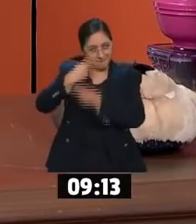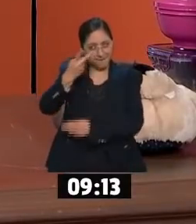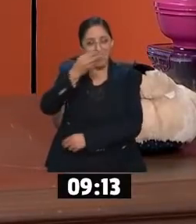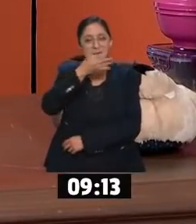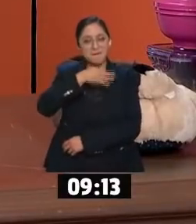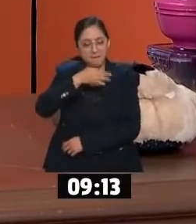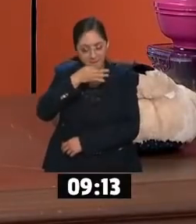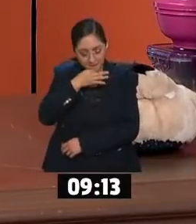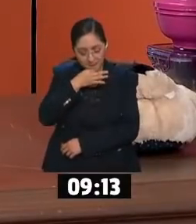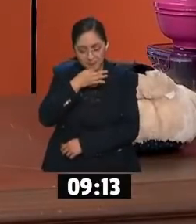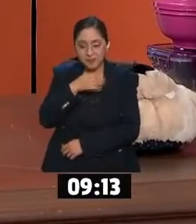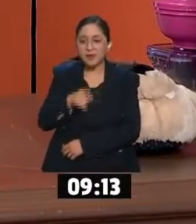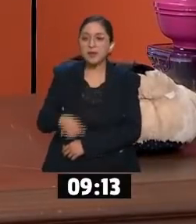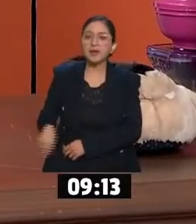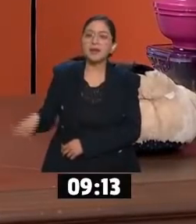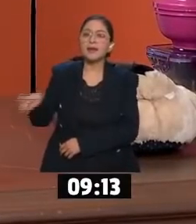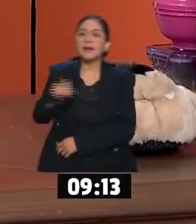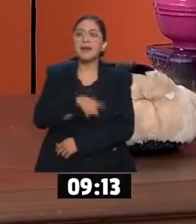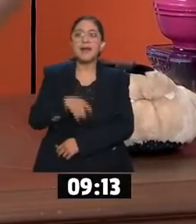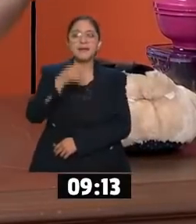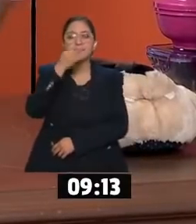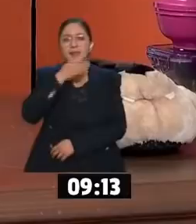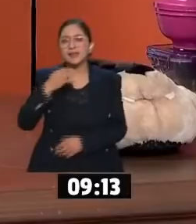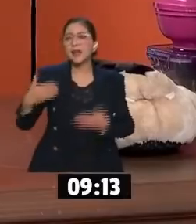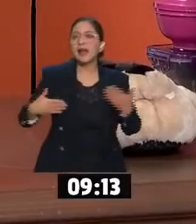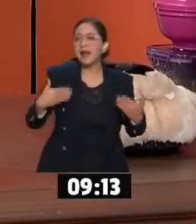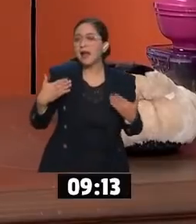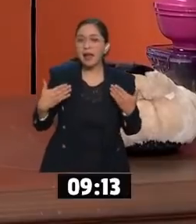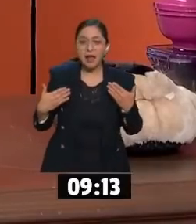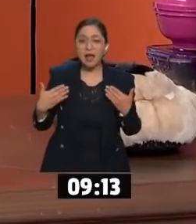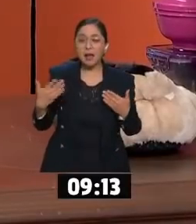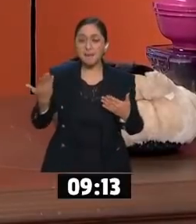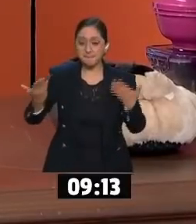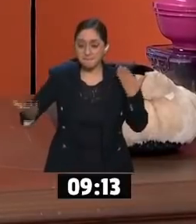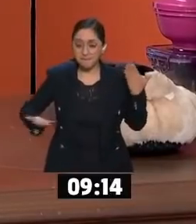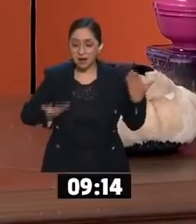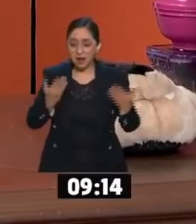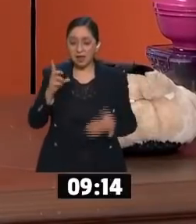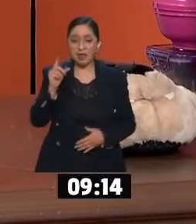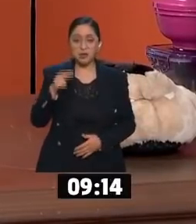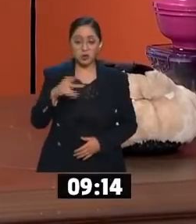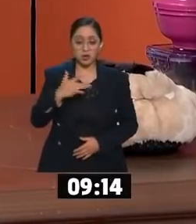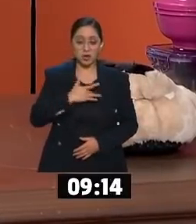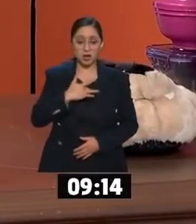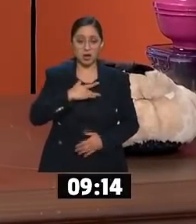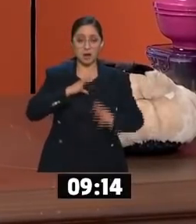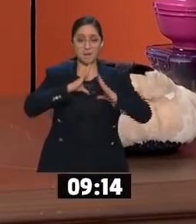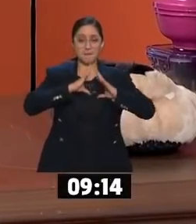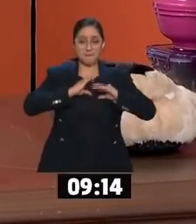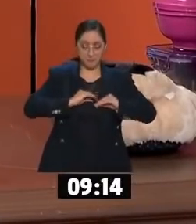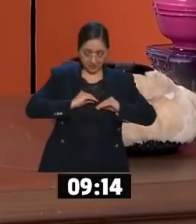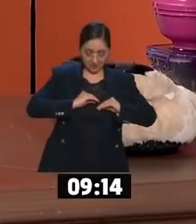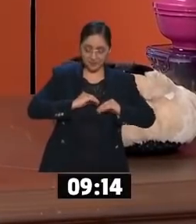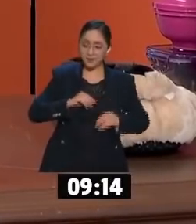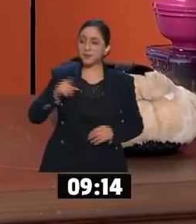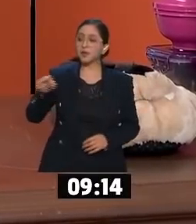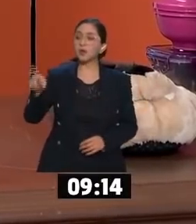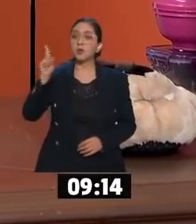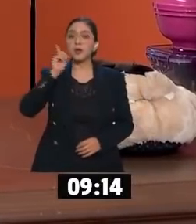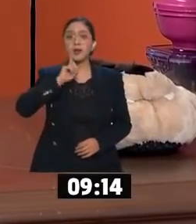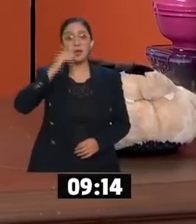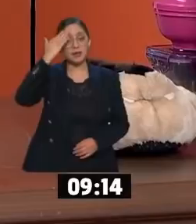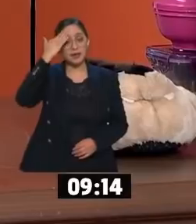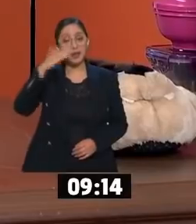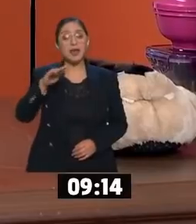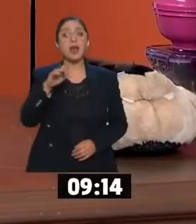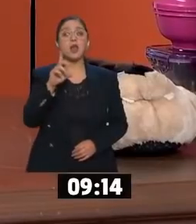les muere en la fiesta, don Pánfilo. No. Le da un infarto bailando danzón, y ya sabes cómo era Doña Borola. Sí, Doña sí.